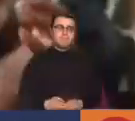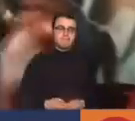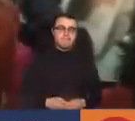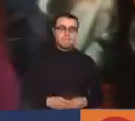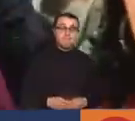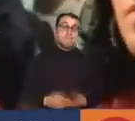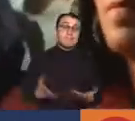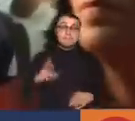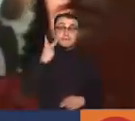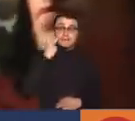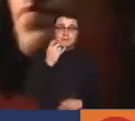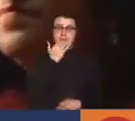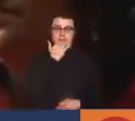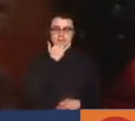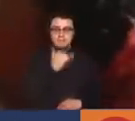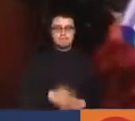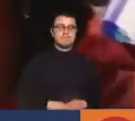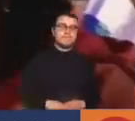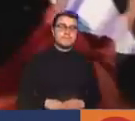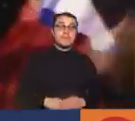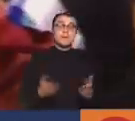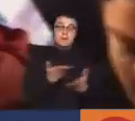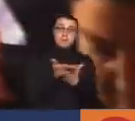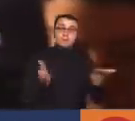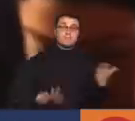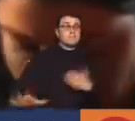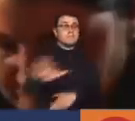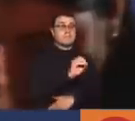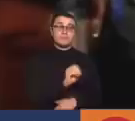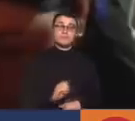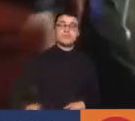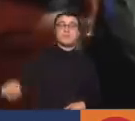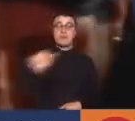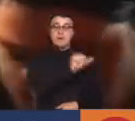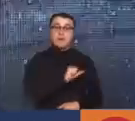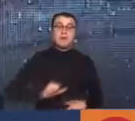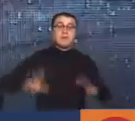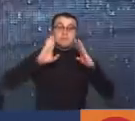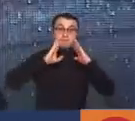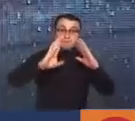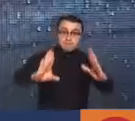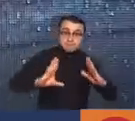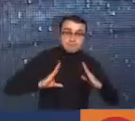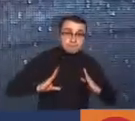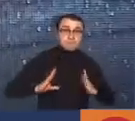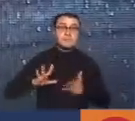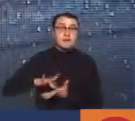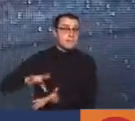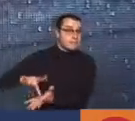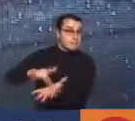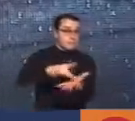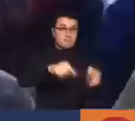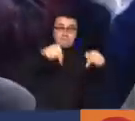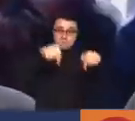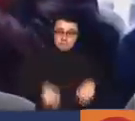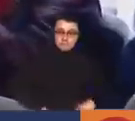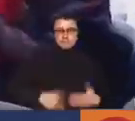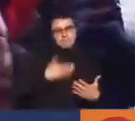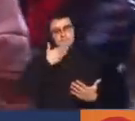Ya veremos qué pasa. Entonces, gracias a todas y todos ustedes por su presencia aquí, les